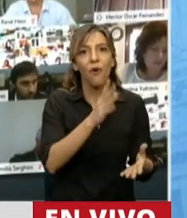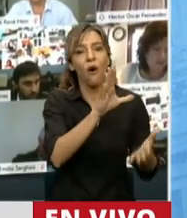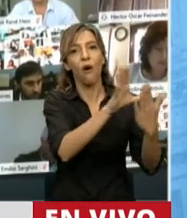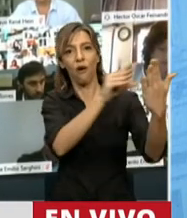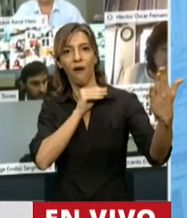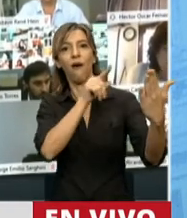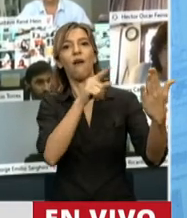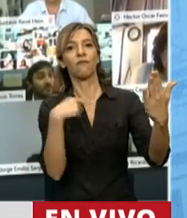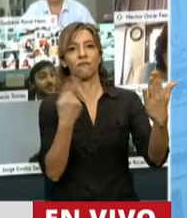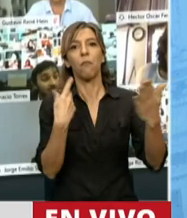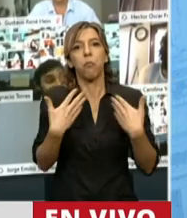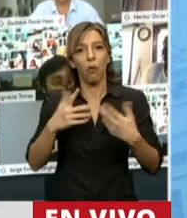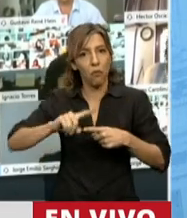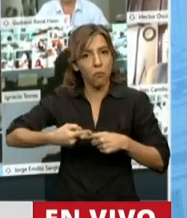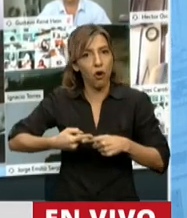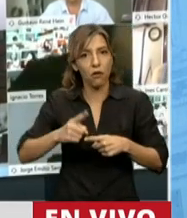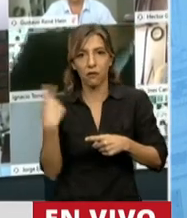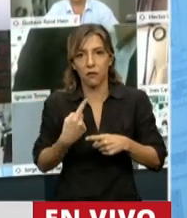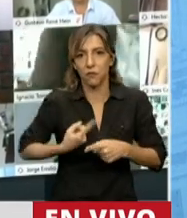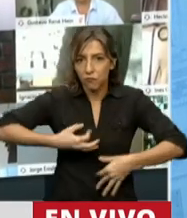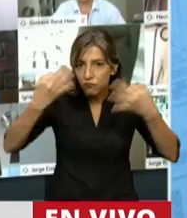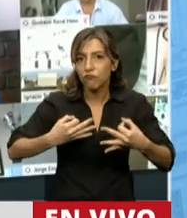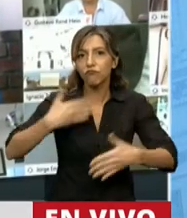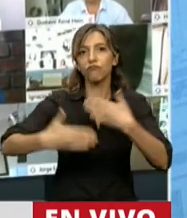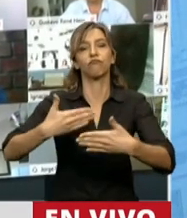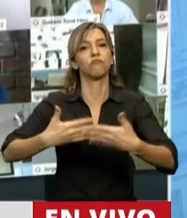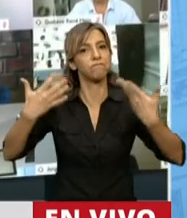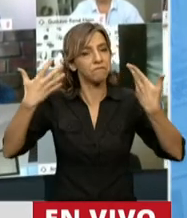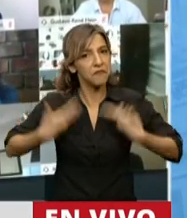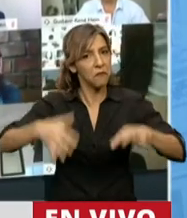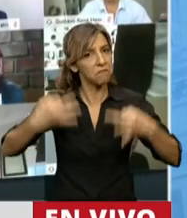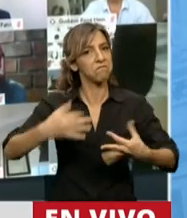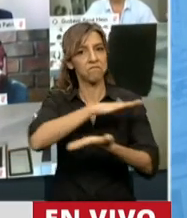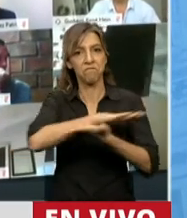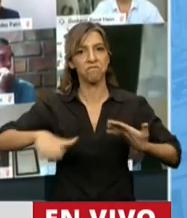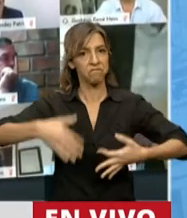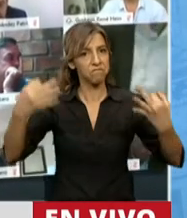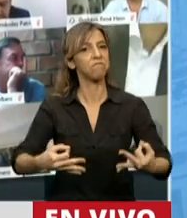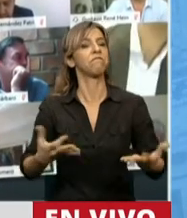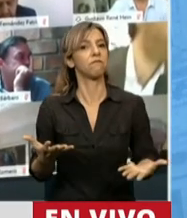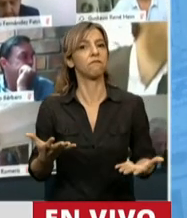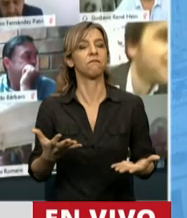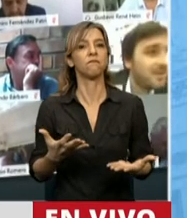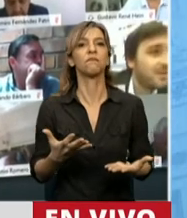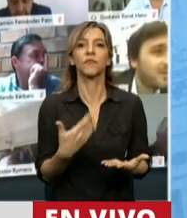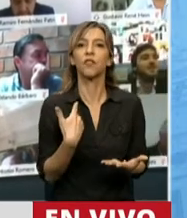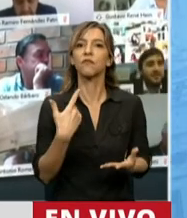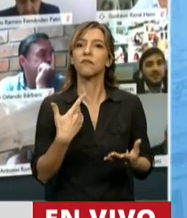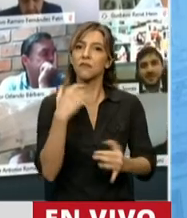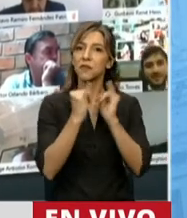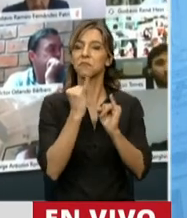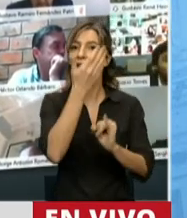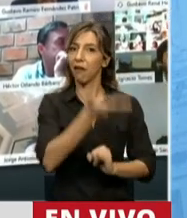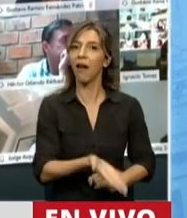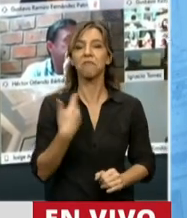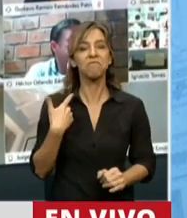hacer política sin ser corrupto, reivindicar que se puede hacer política con total honestidad. Así es que la descripción de quién fue Ilia la hizo